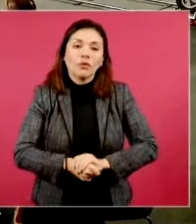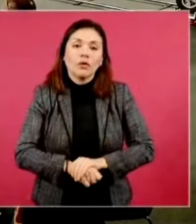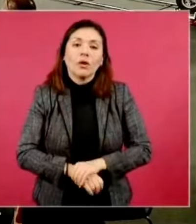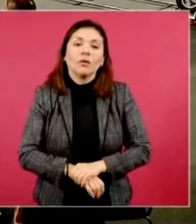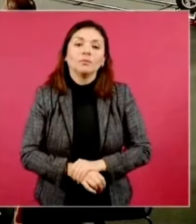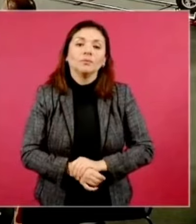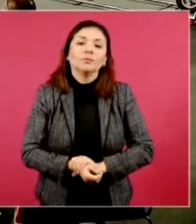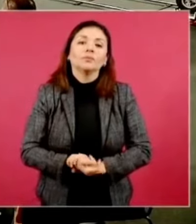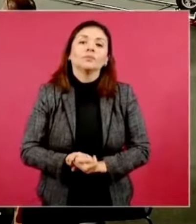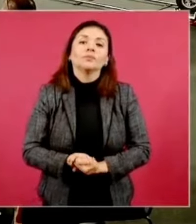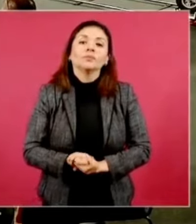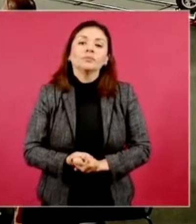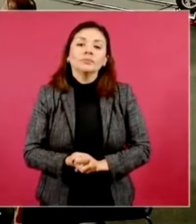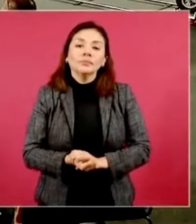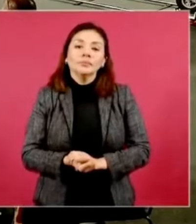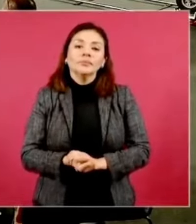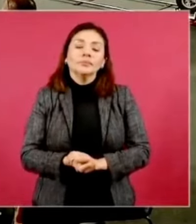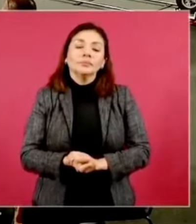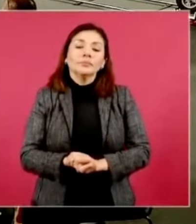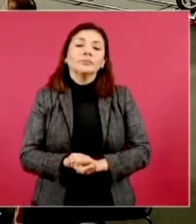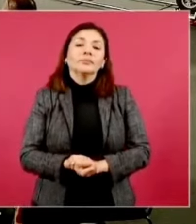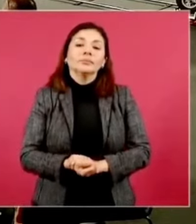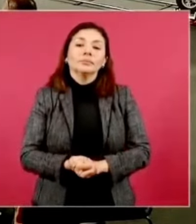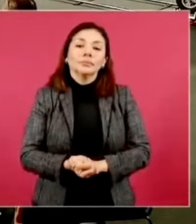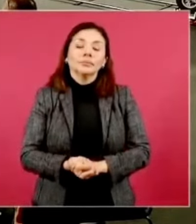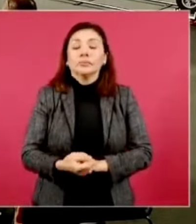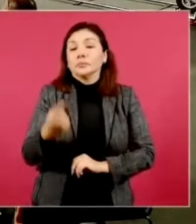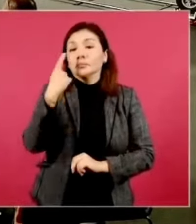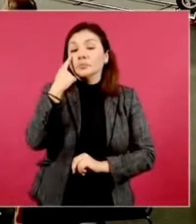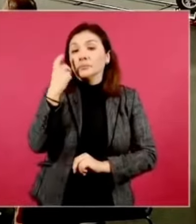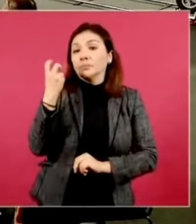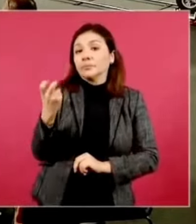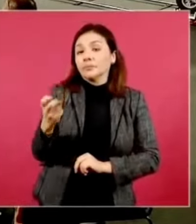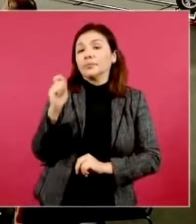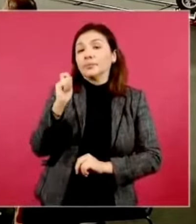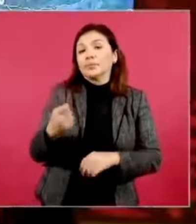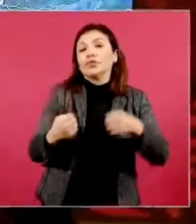ha salido ya? Aquí está, miren, y aquí está, esta es la frontera.